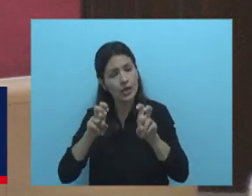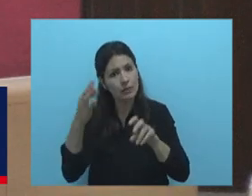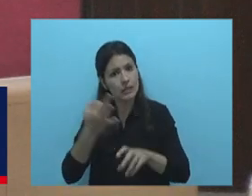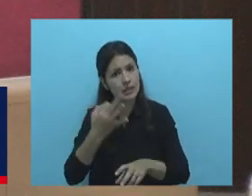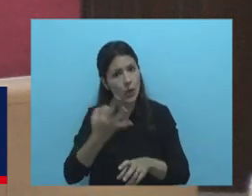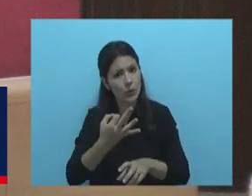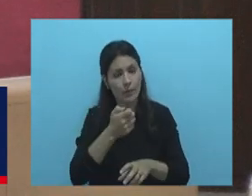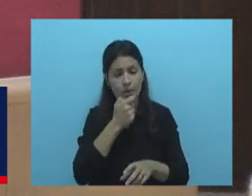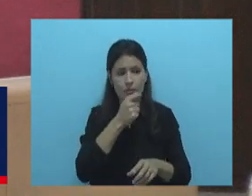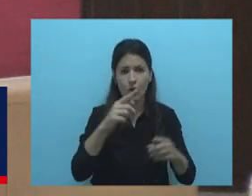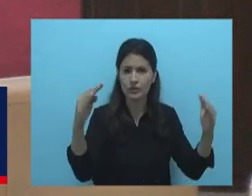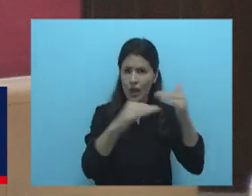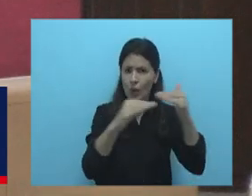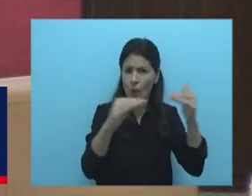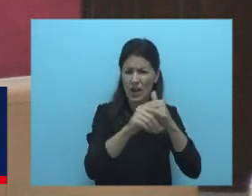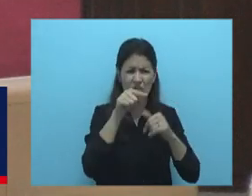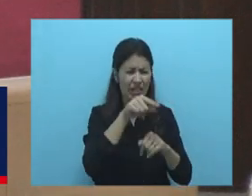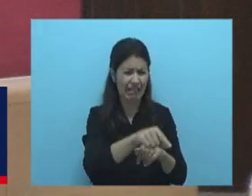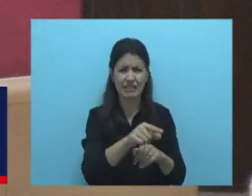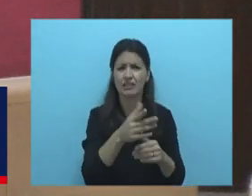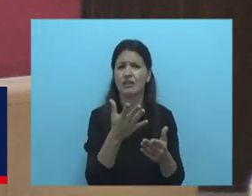esta circunvalación oeste hay constantes robos,